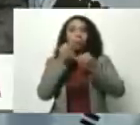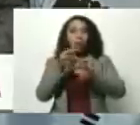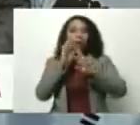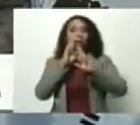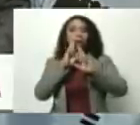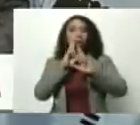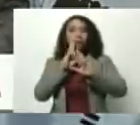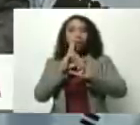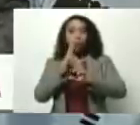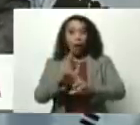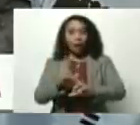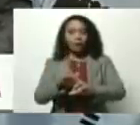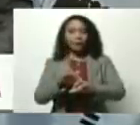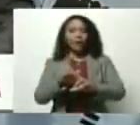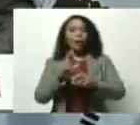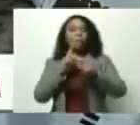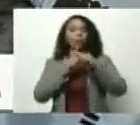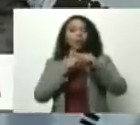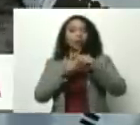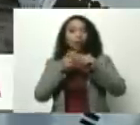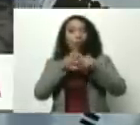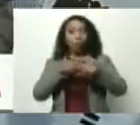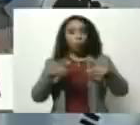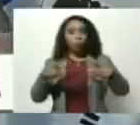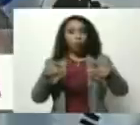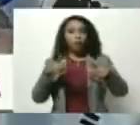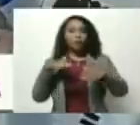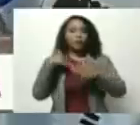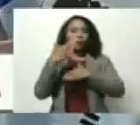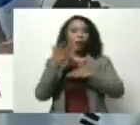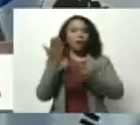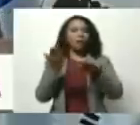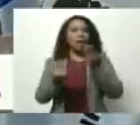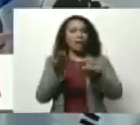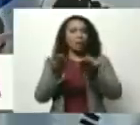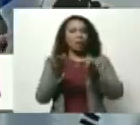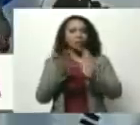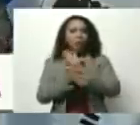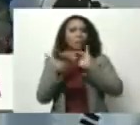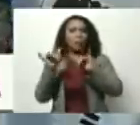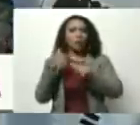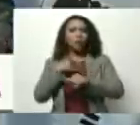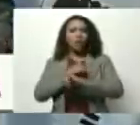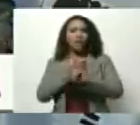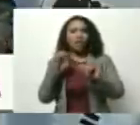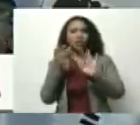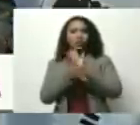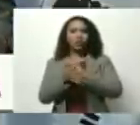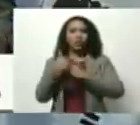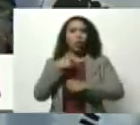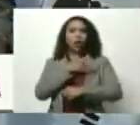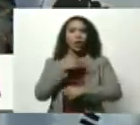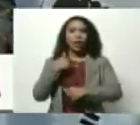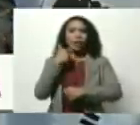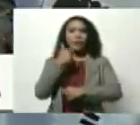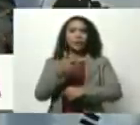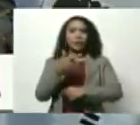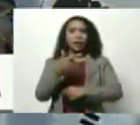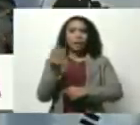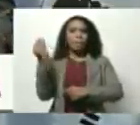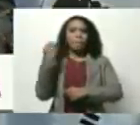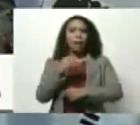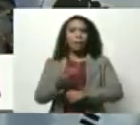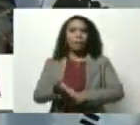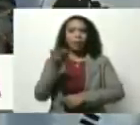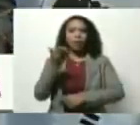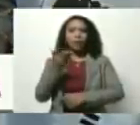dando buenos frutos, luego daremos un balance sobre el mismo. Y ya para terminar, yo quería destacar pues los aspectos más resaltantes